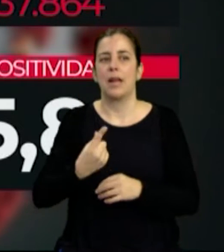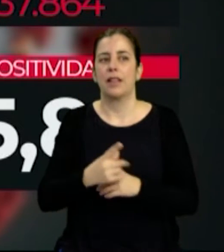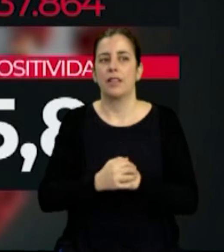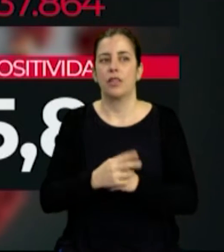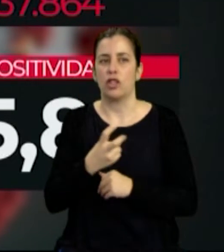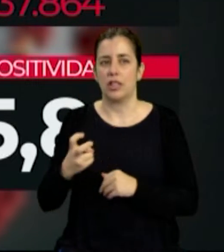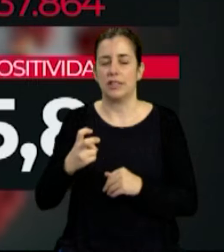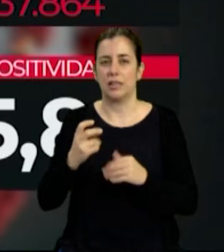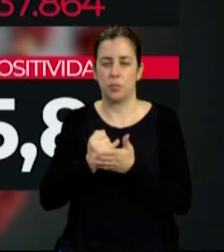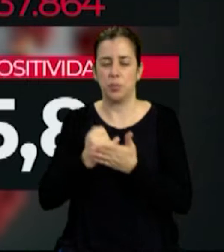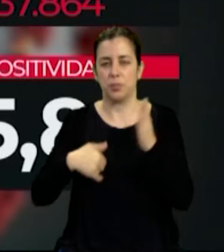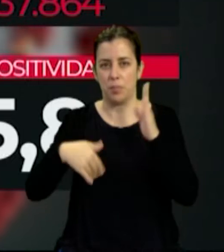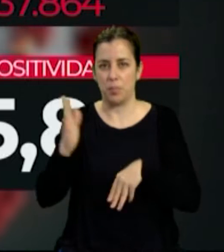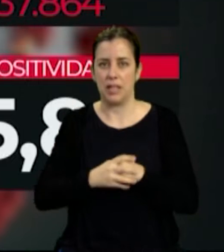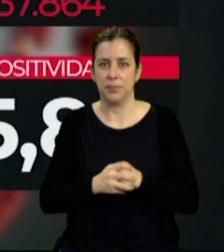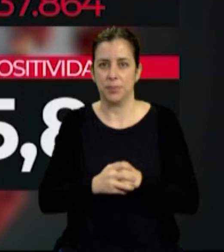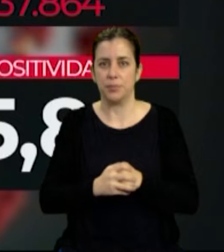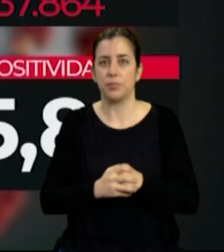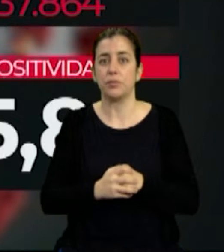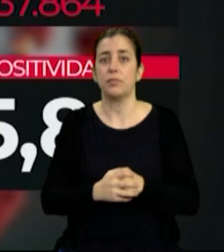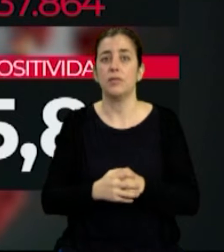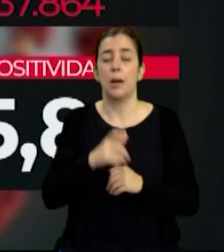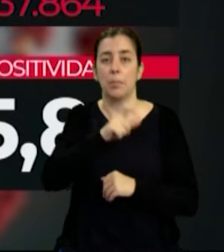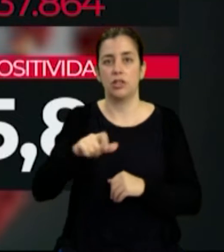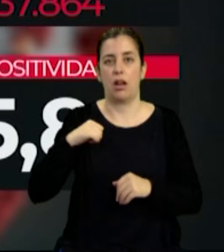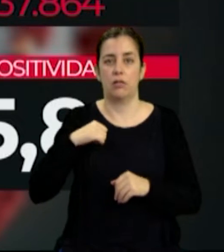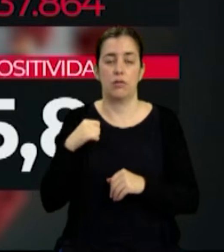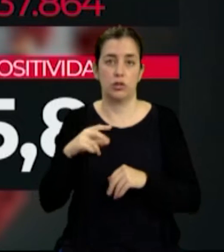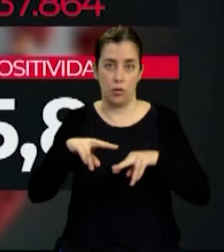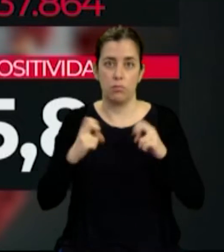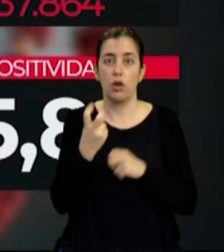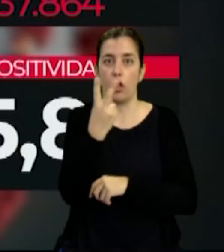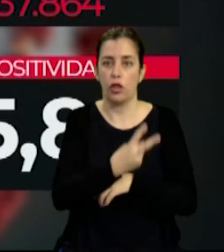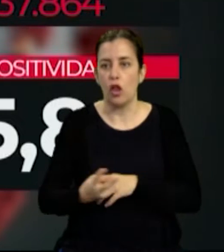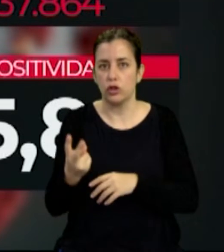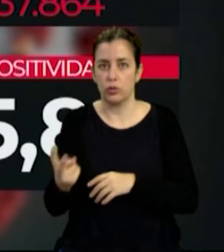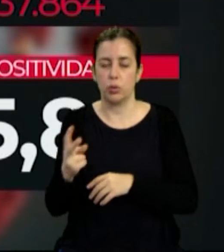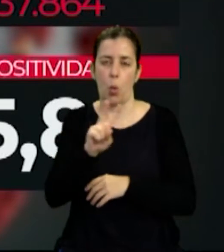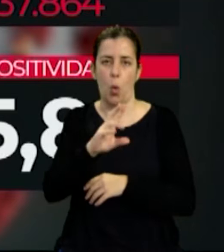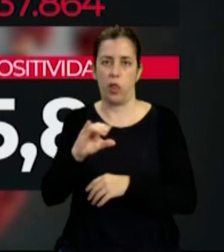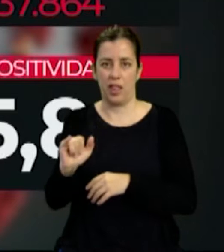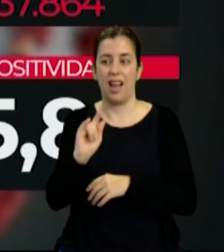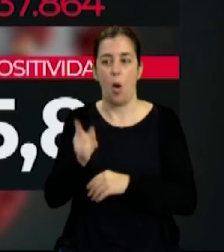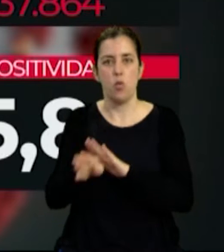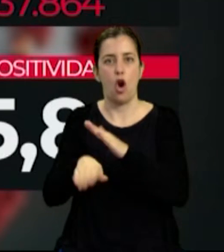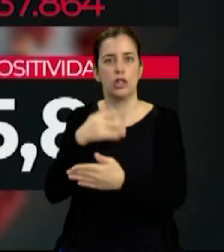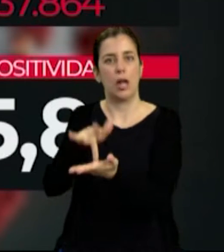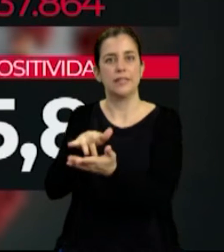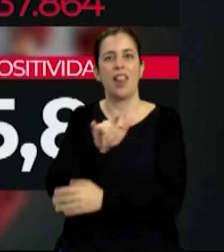18 ingresos de personas con la enfermedad, 2 en la UCI donde permanecen 57 personas.